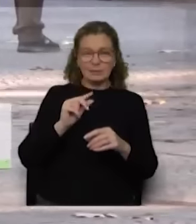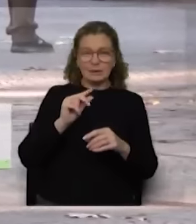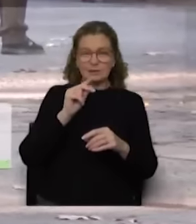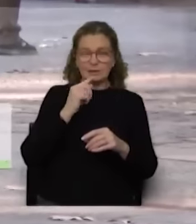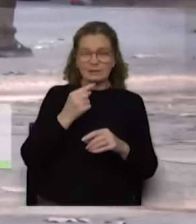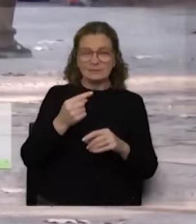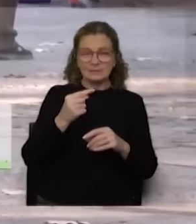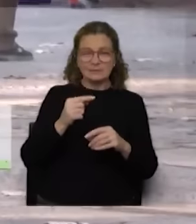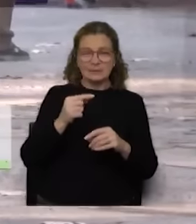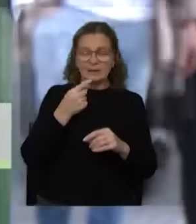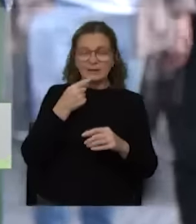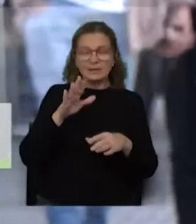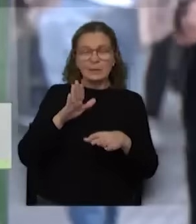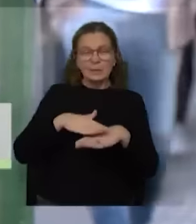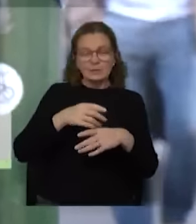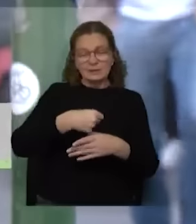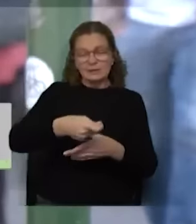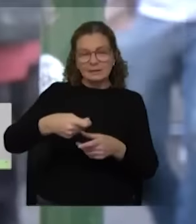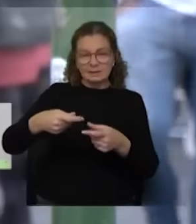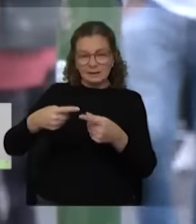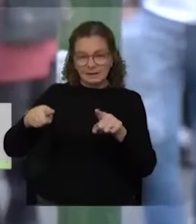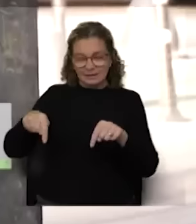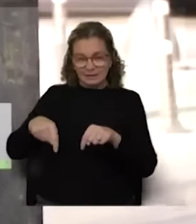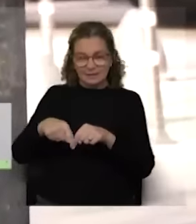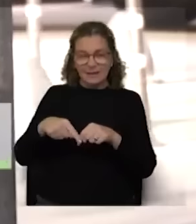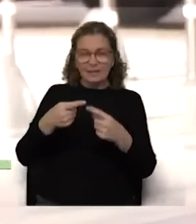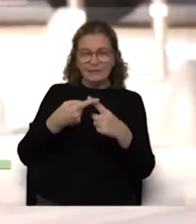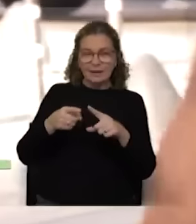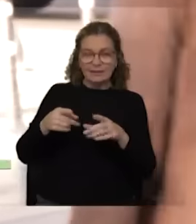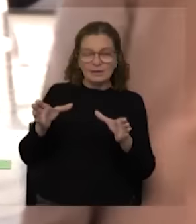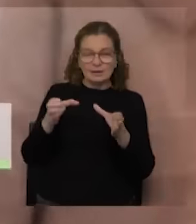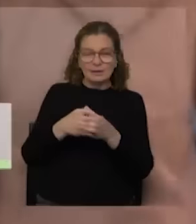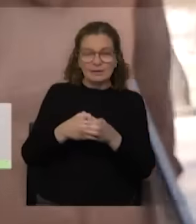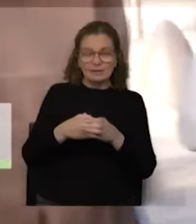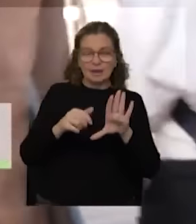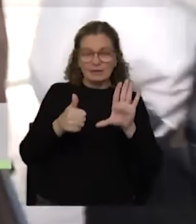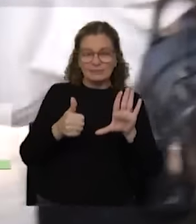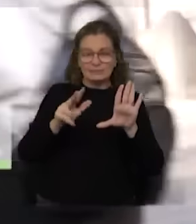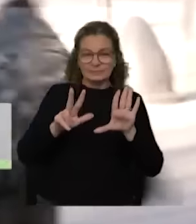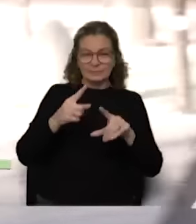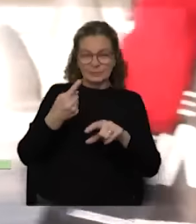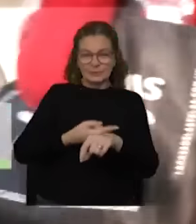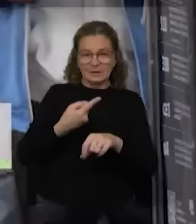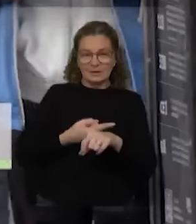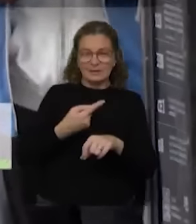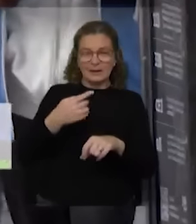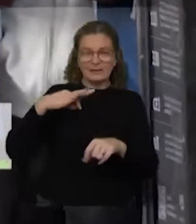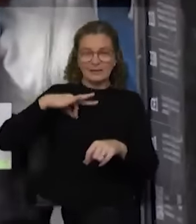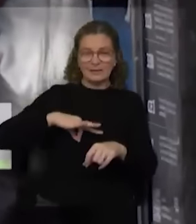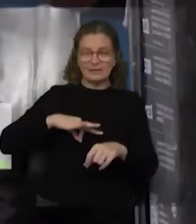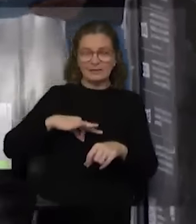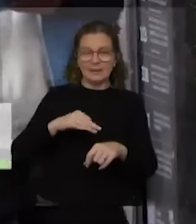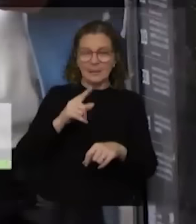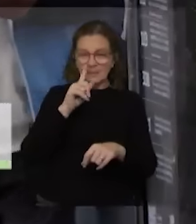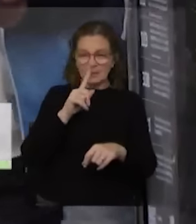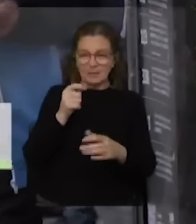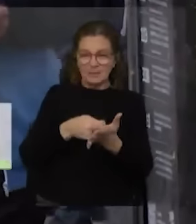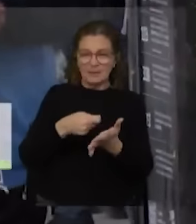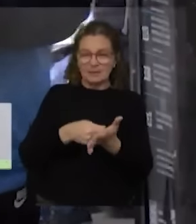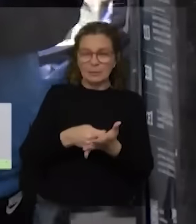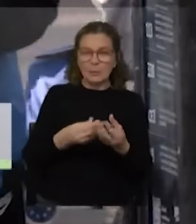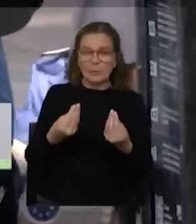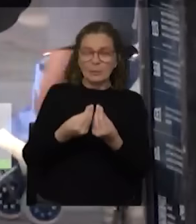noticias las personas encargadas de repartir listas de distintos partidos trabajan entre 6 y 8 horas diarias por un salario de entre 800 y 1000 pesos la